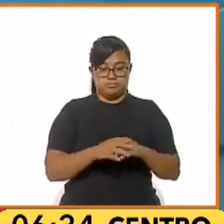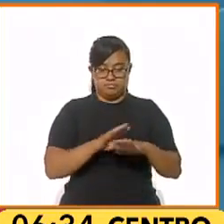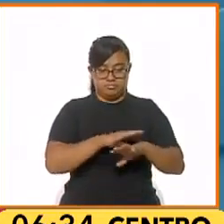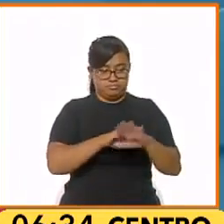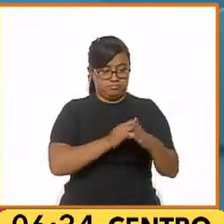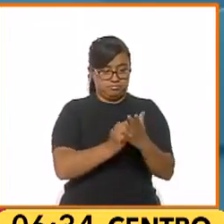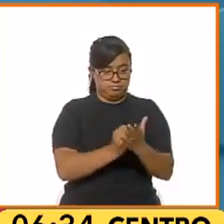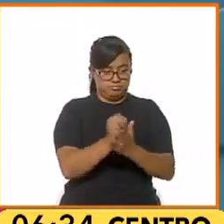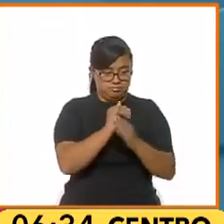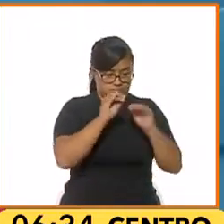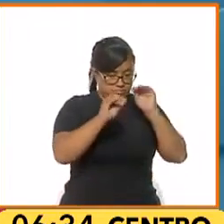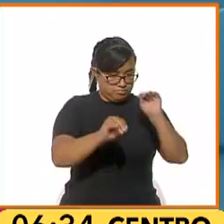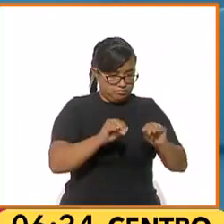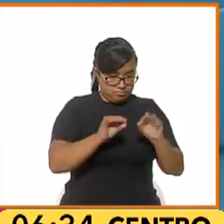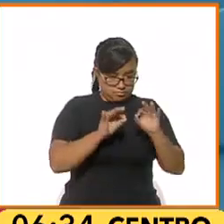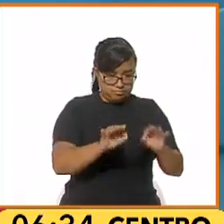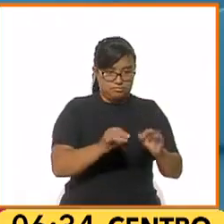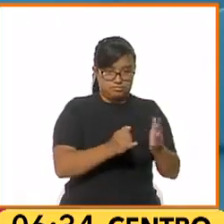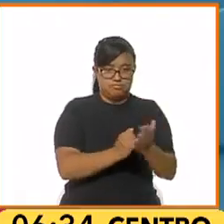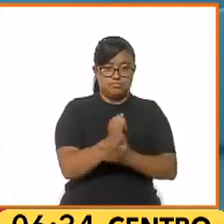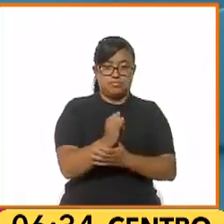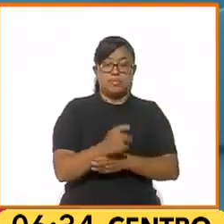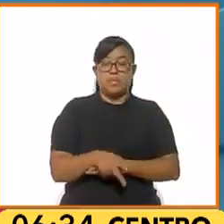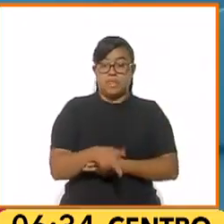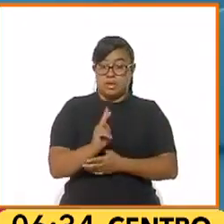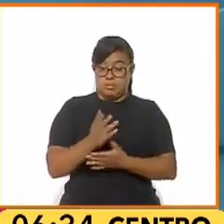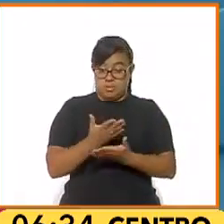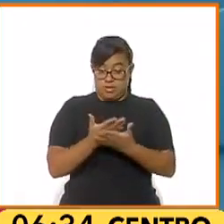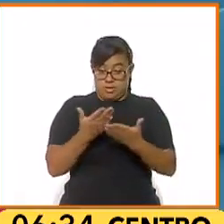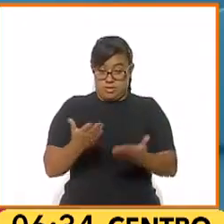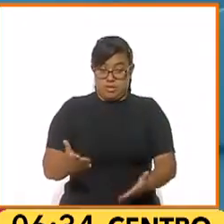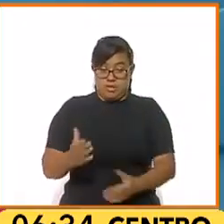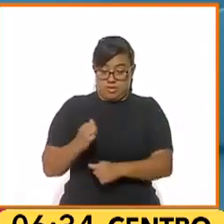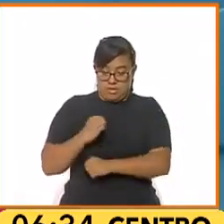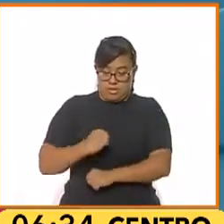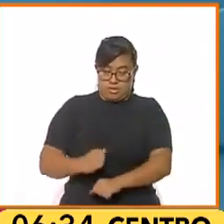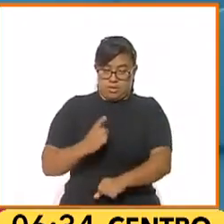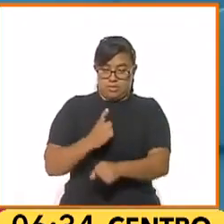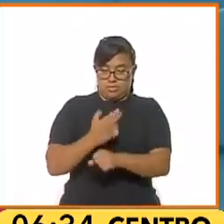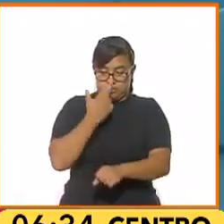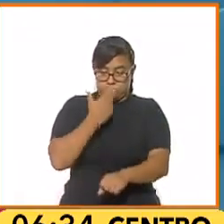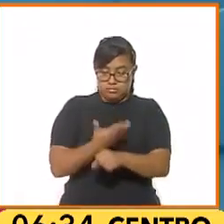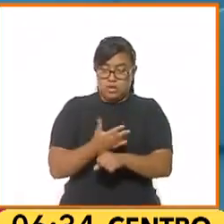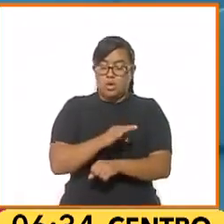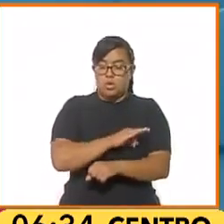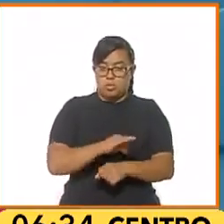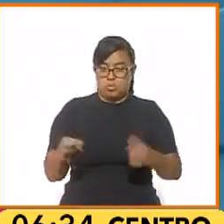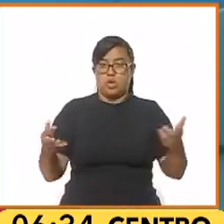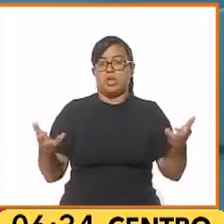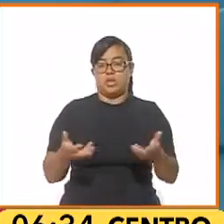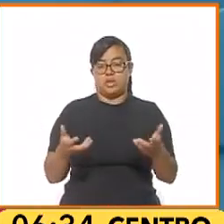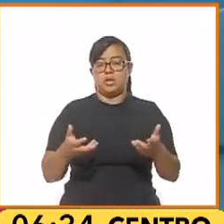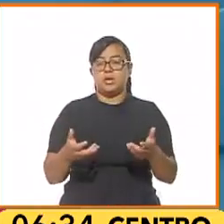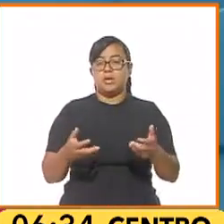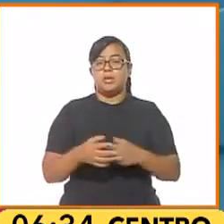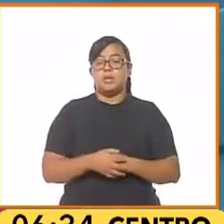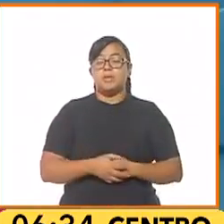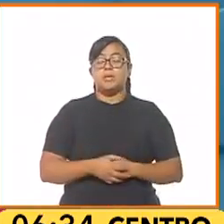establecidos de una manera específica y por lo tanto la autoridad en ese rubro específico puede actuar, pero también lo puede